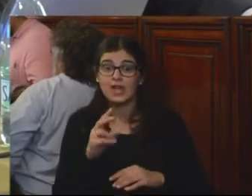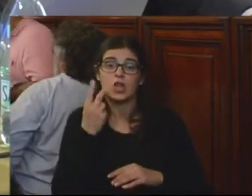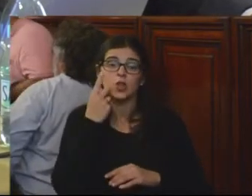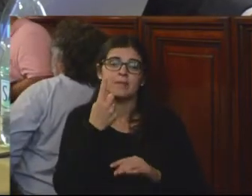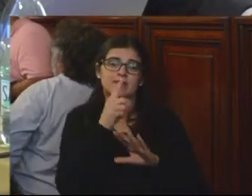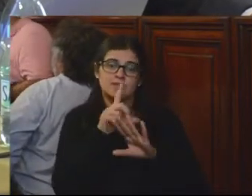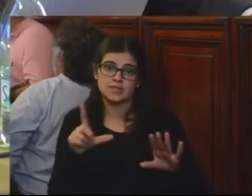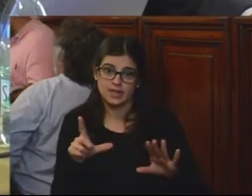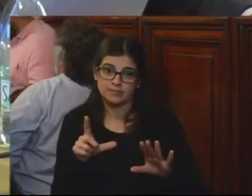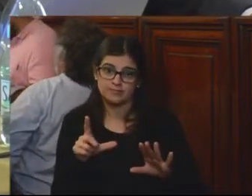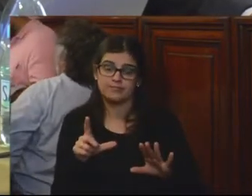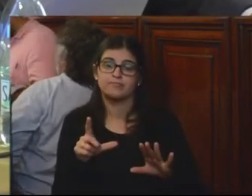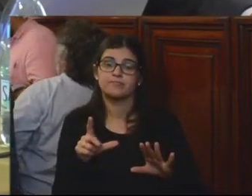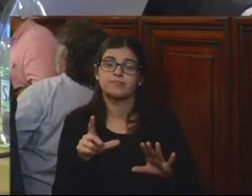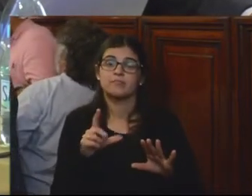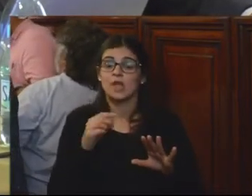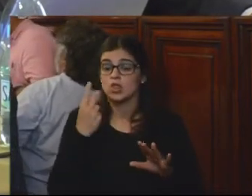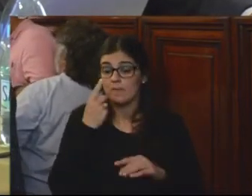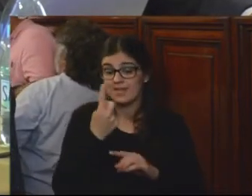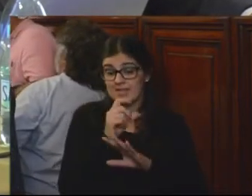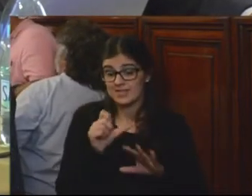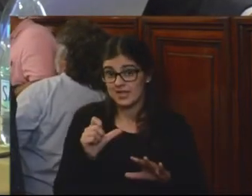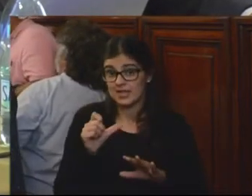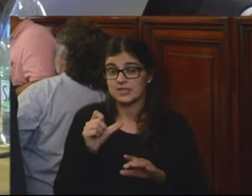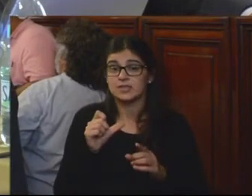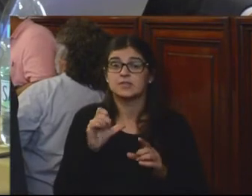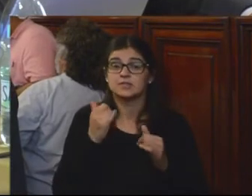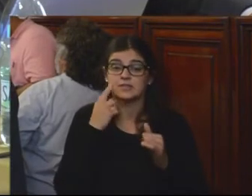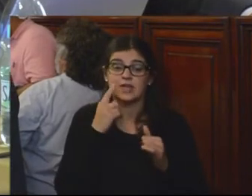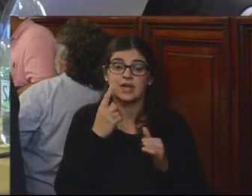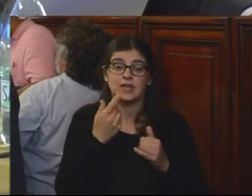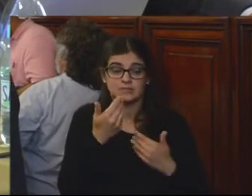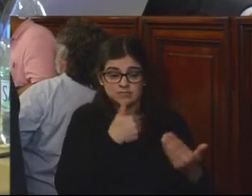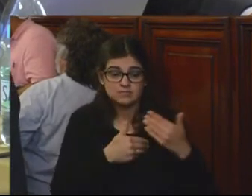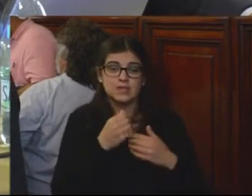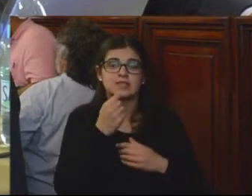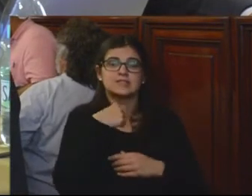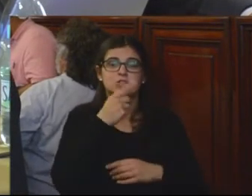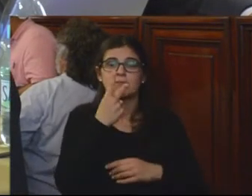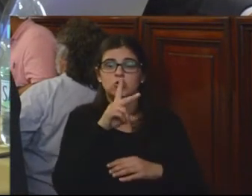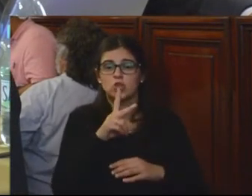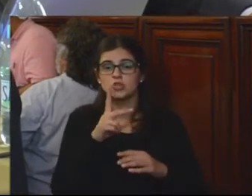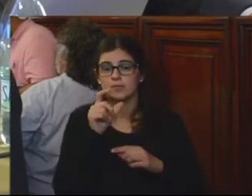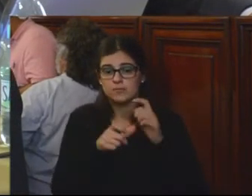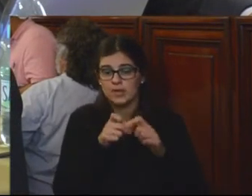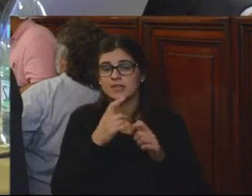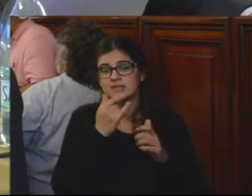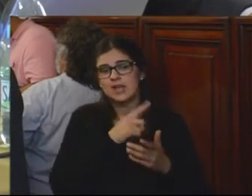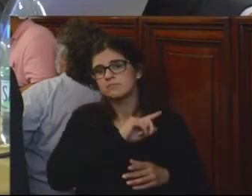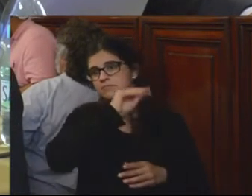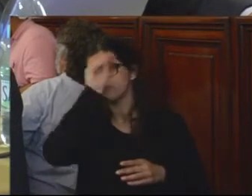2017 durante el 2016 fueron atendido a 378 víctimas 129 fueran derivadas